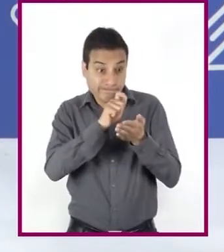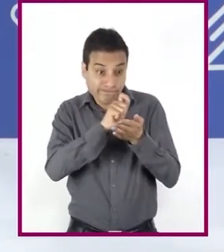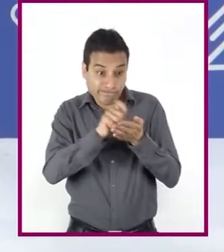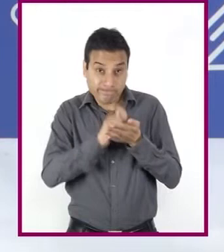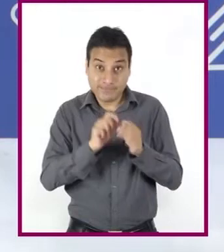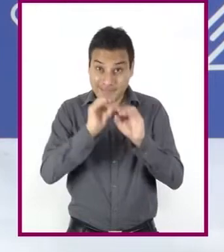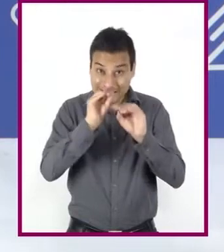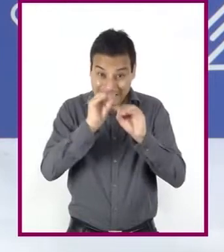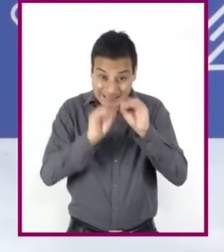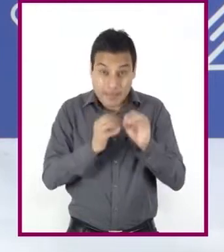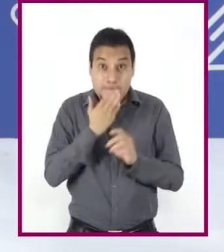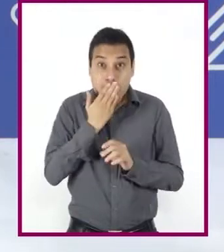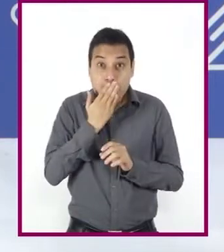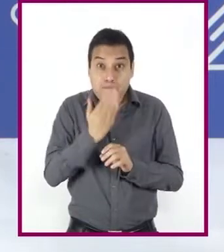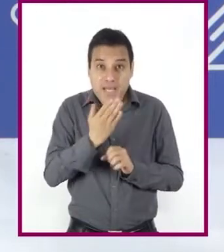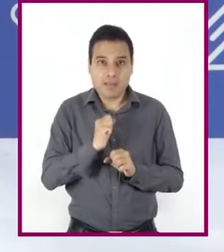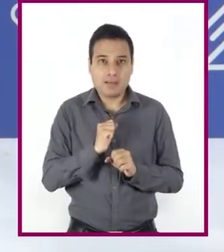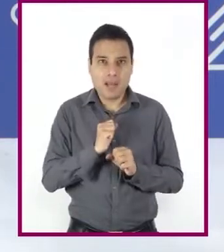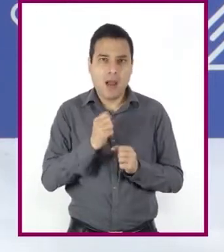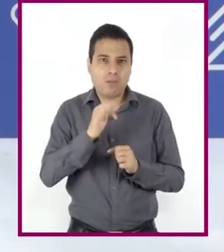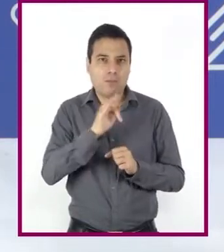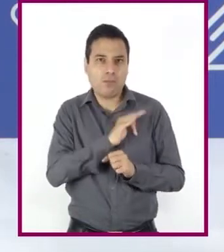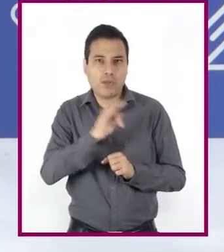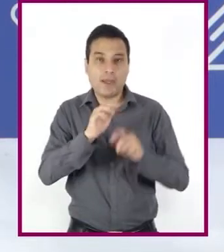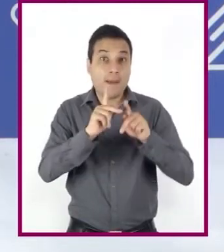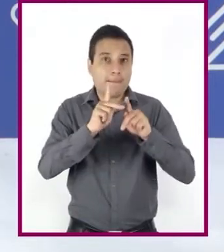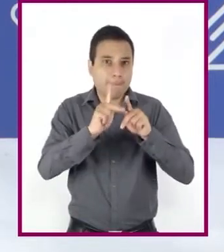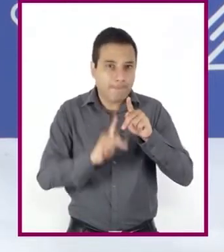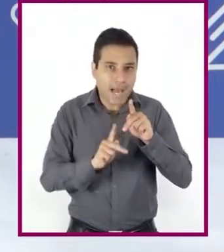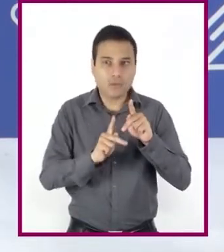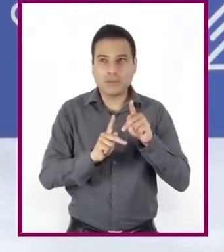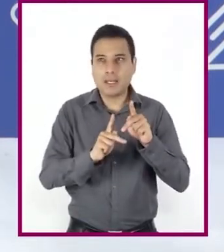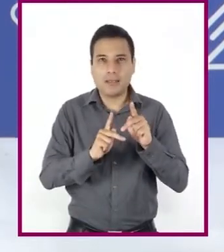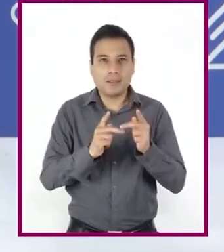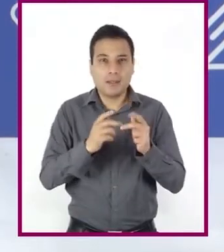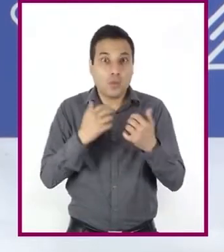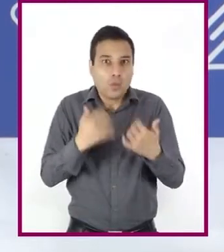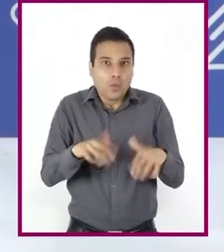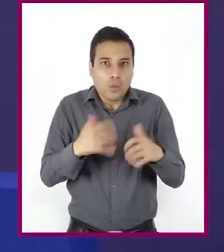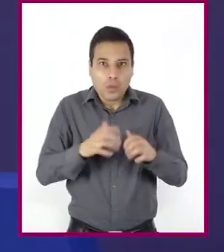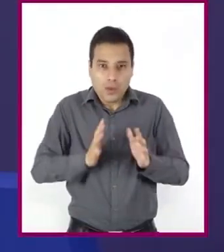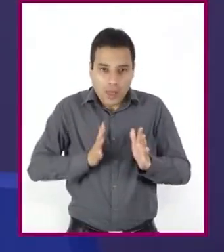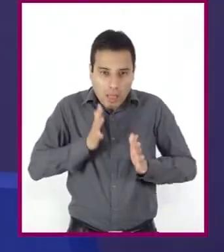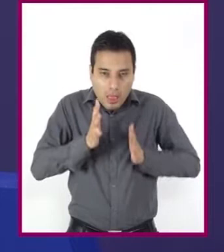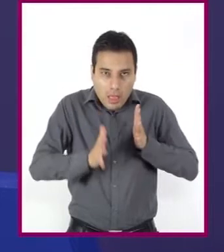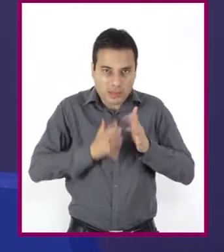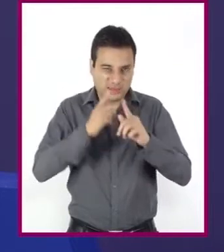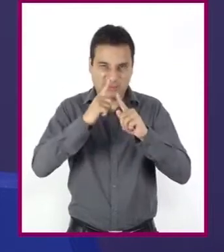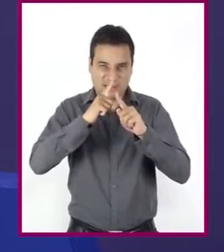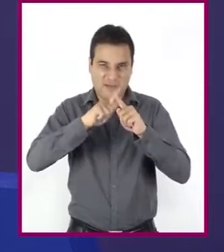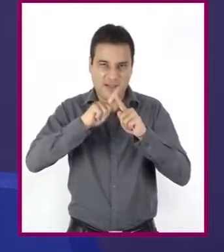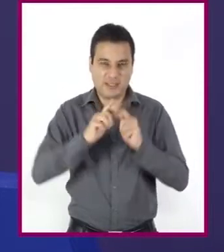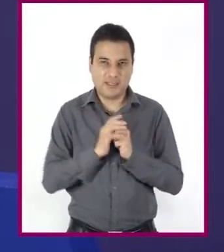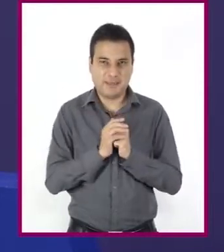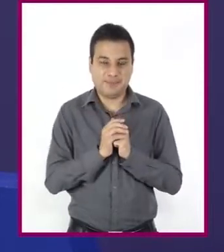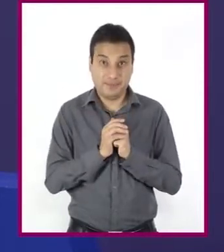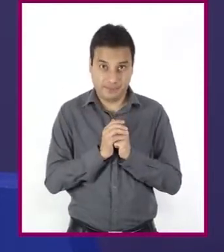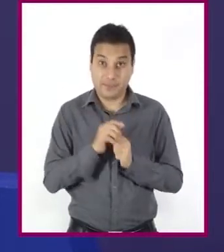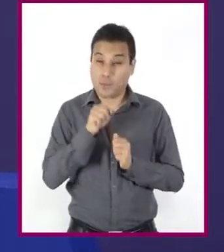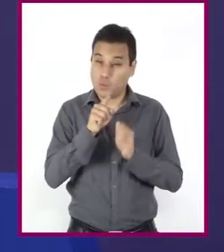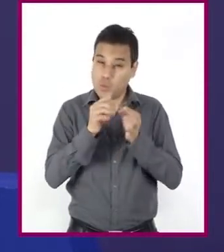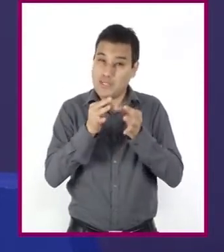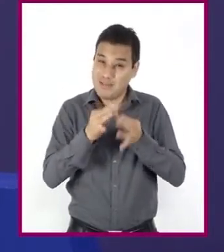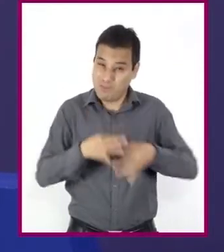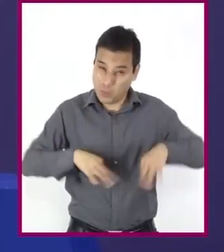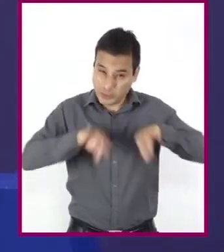aportar énfasis, dramatismo, pausa e intención a los diálogos. Su correcto uso es capital para que